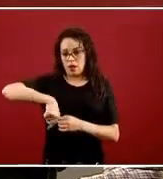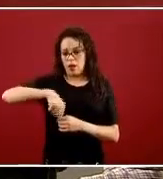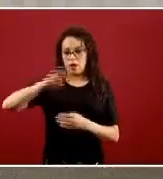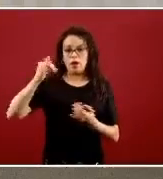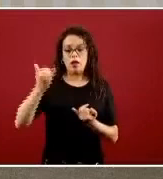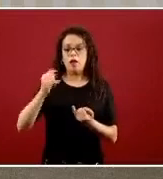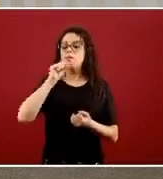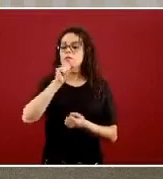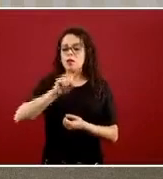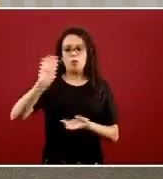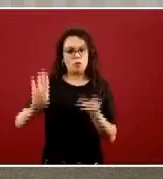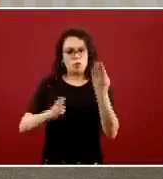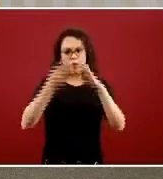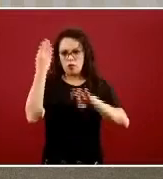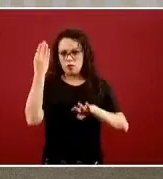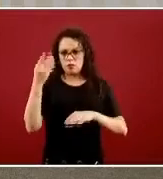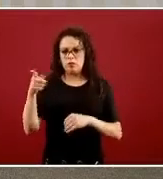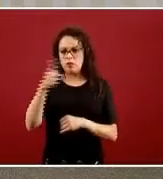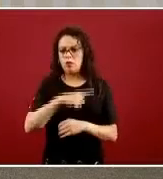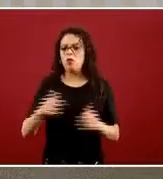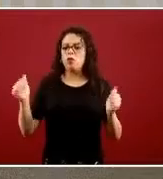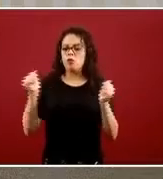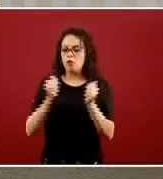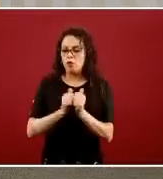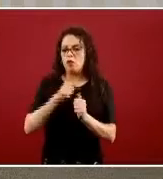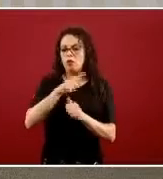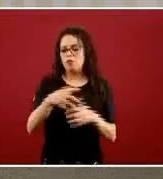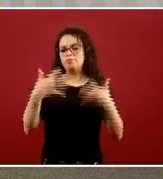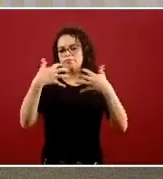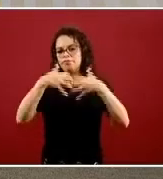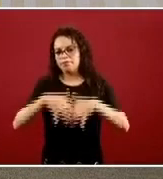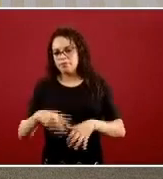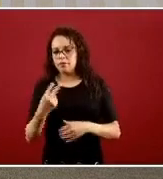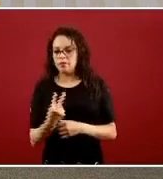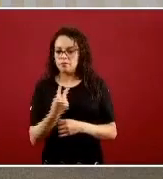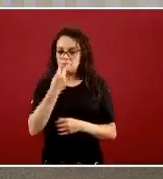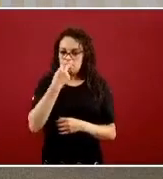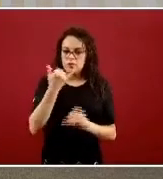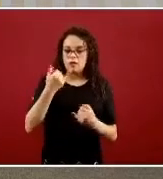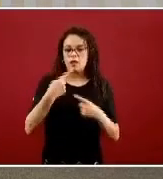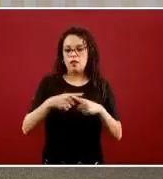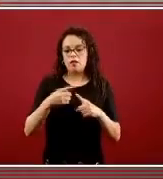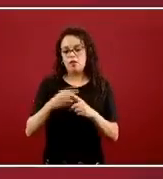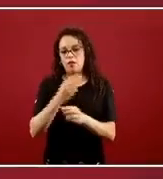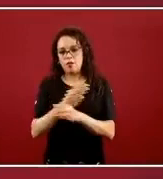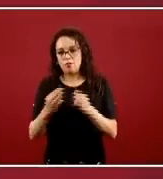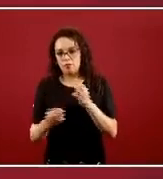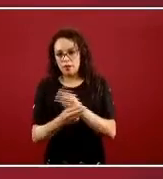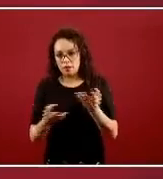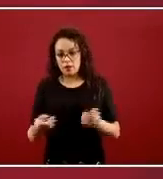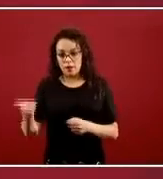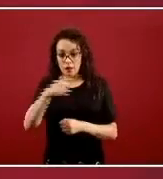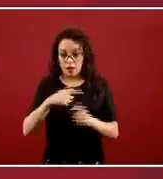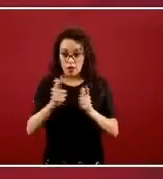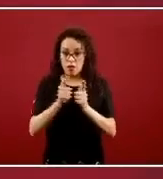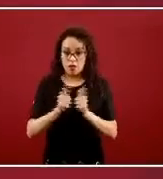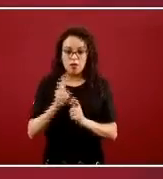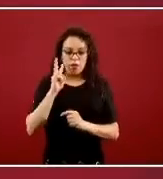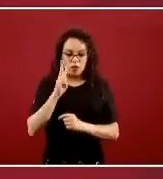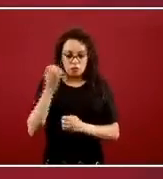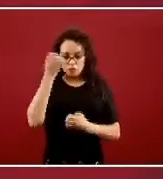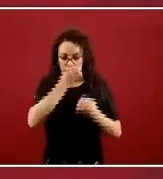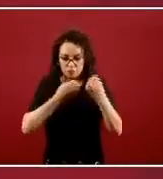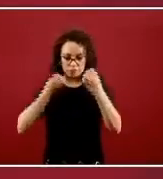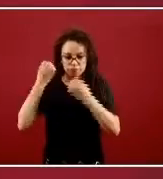los ventiladores, con los monitores, con los distintos insumos. El grupo evalúa sistemáticamente desde antes de ver el